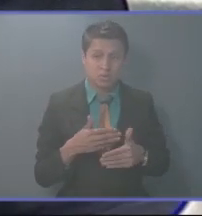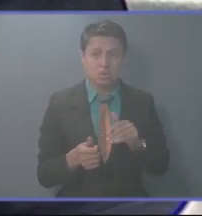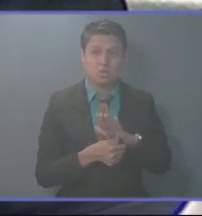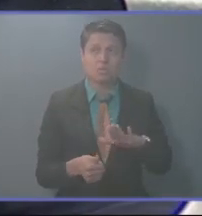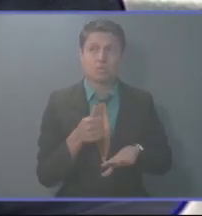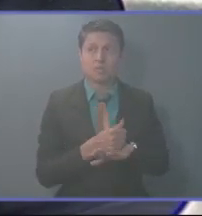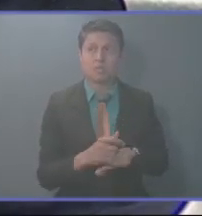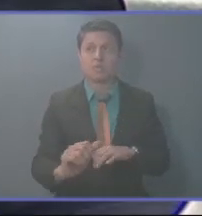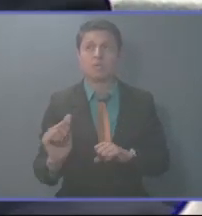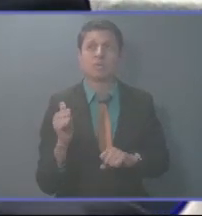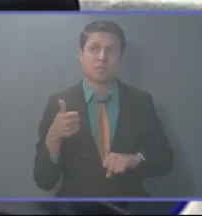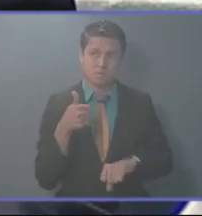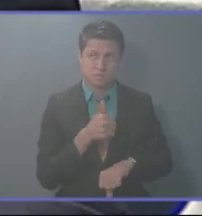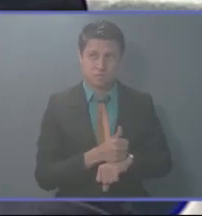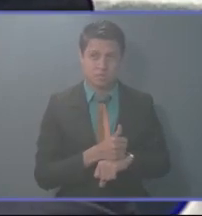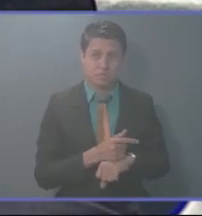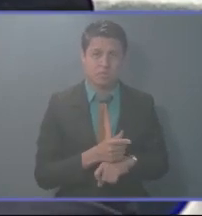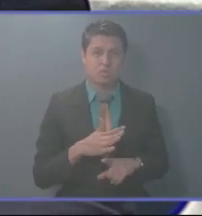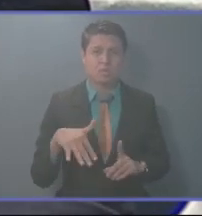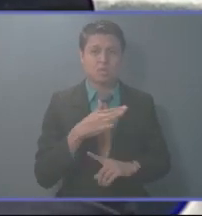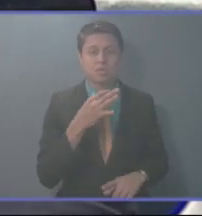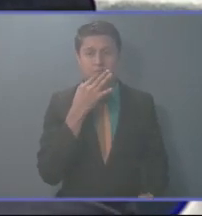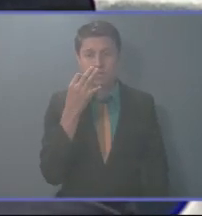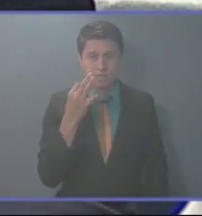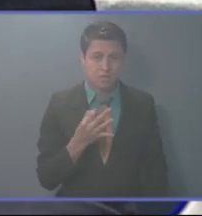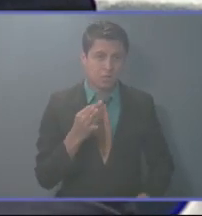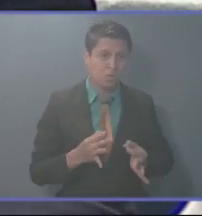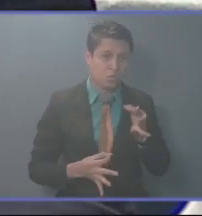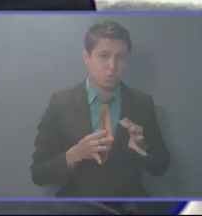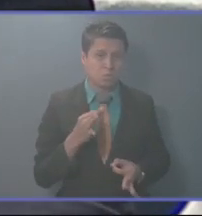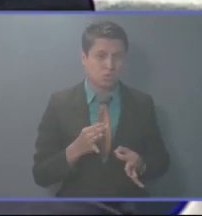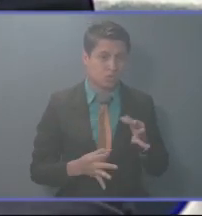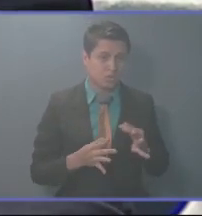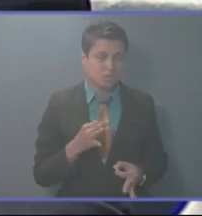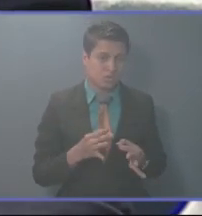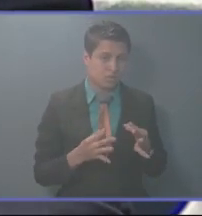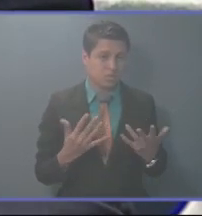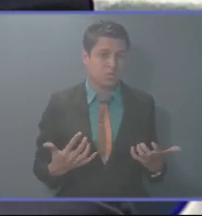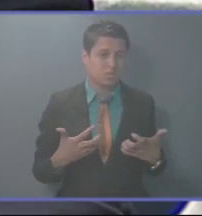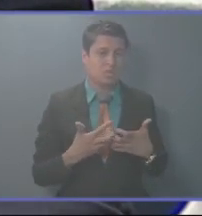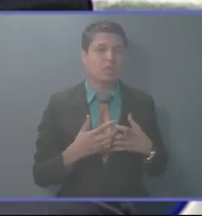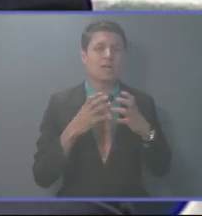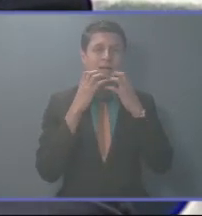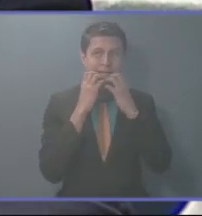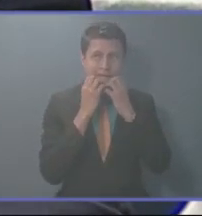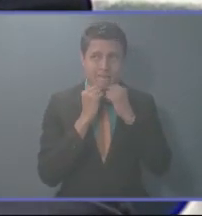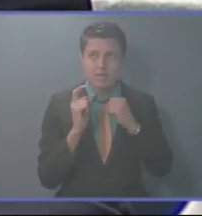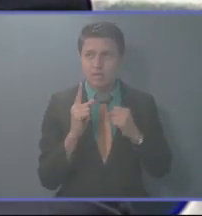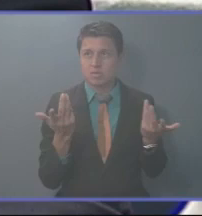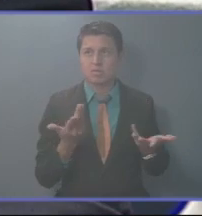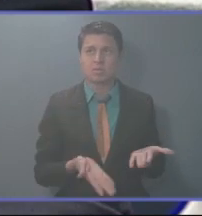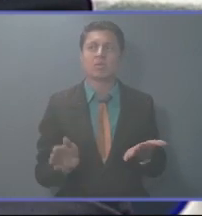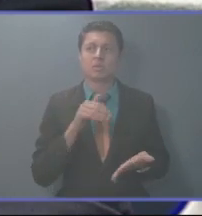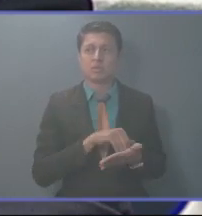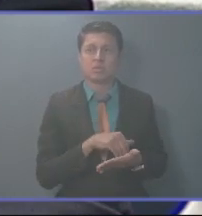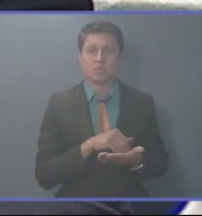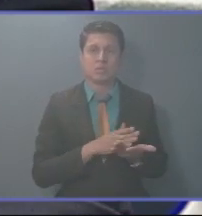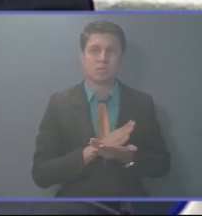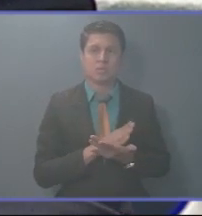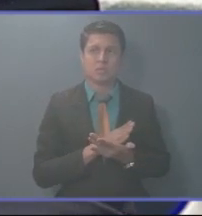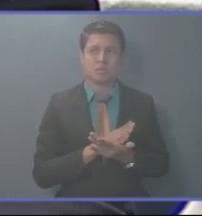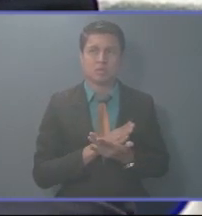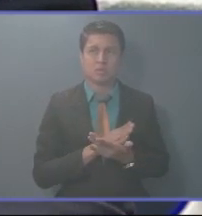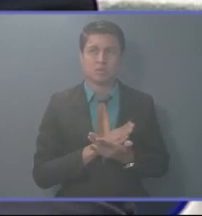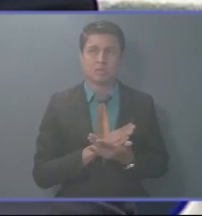para la consecución de la verdad, la justicia, la reparación y la garantía de no repetición implementadas por violaciones